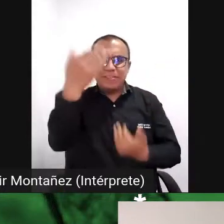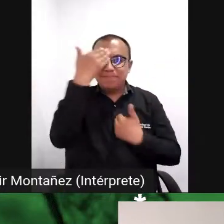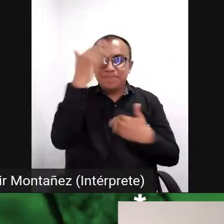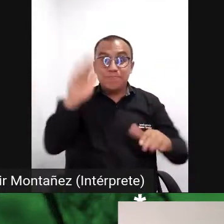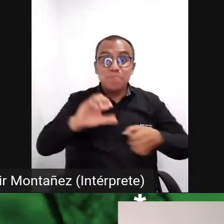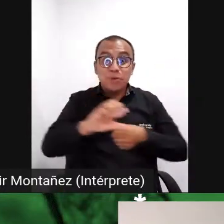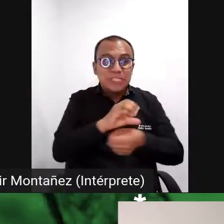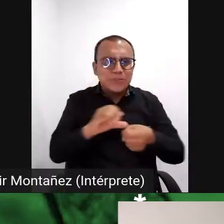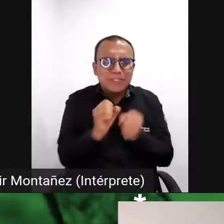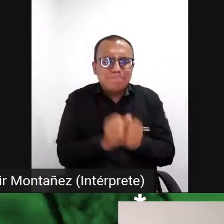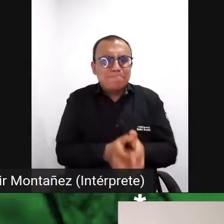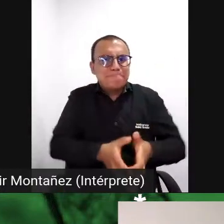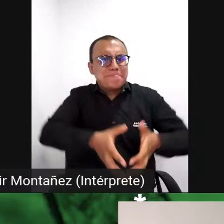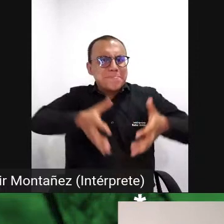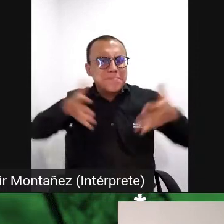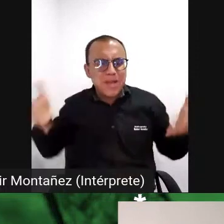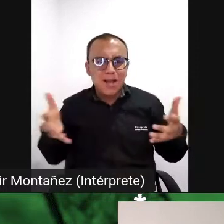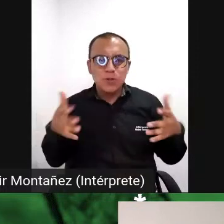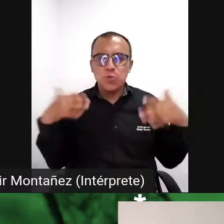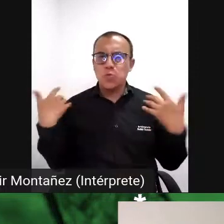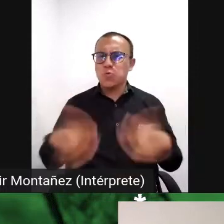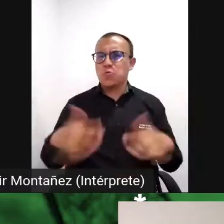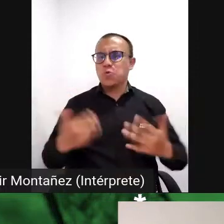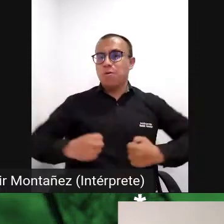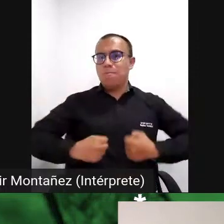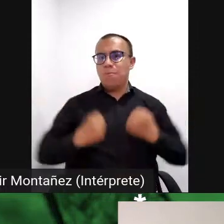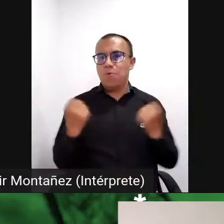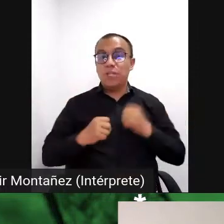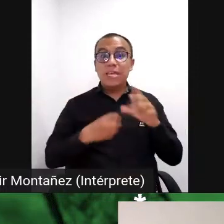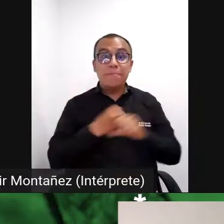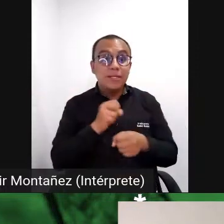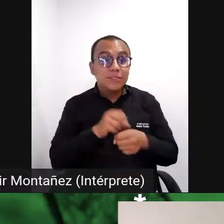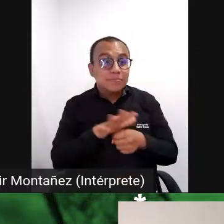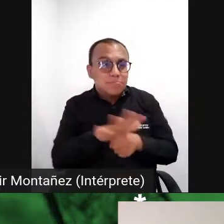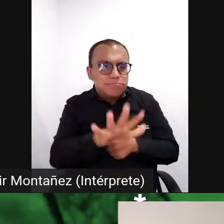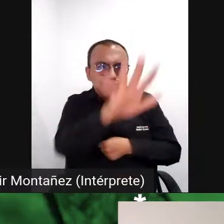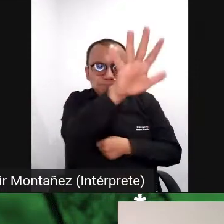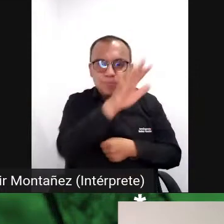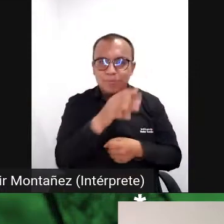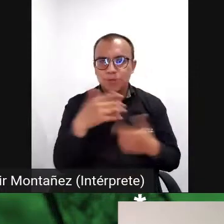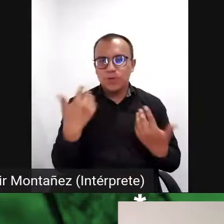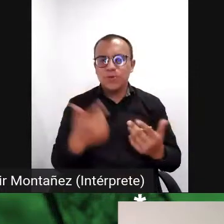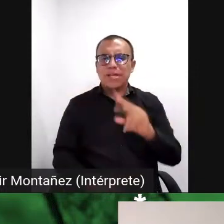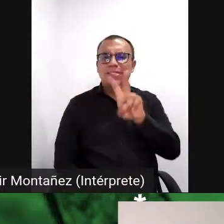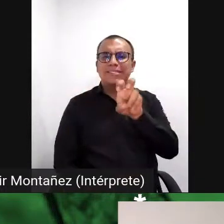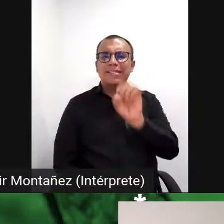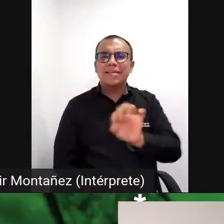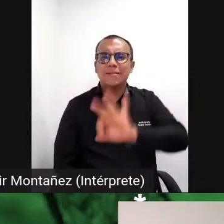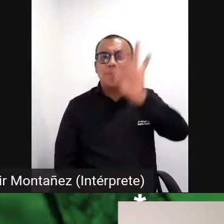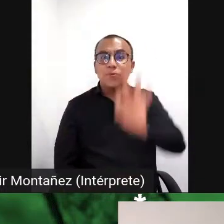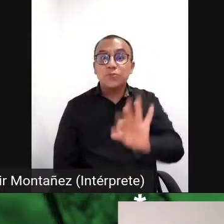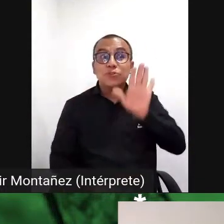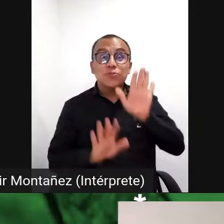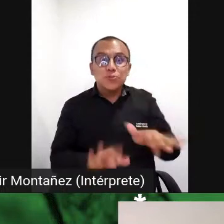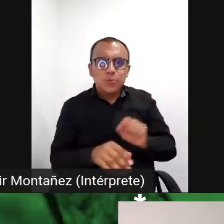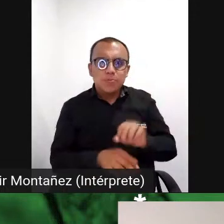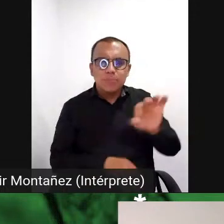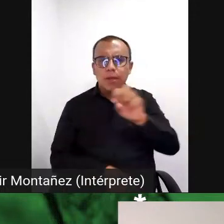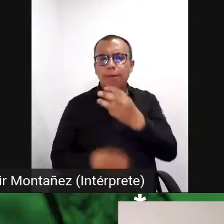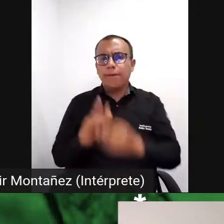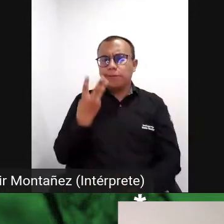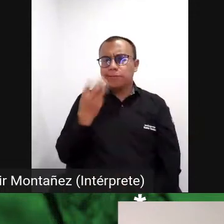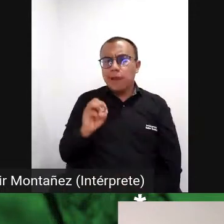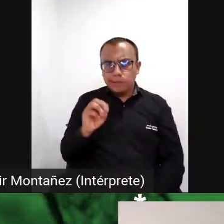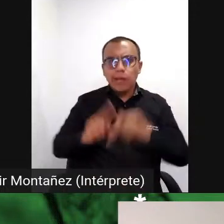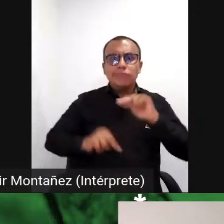ciudad y la proporción que tiene la zona rural, ¿no? Digamos, estamos hablando casi de 70% zona rural, 30% zona urbana.